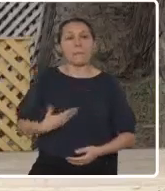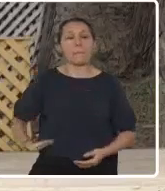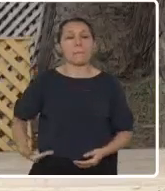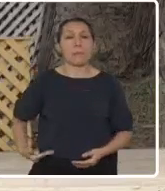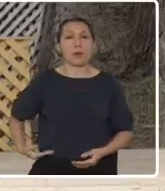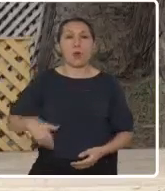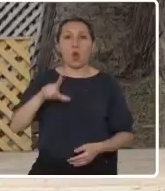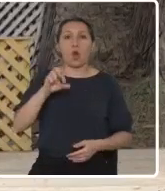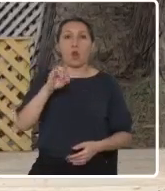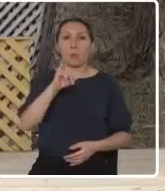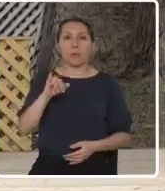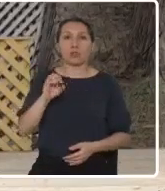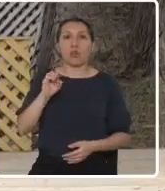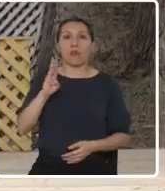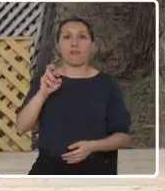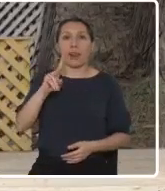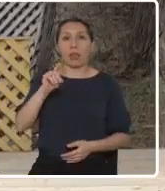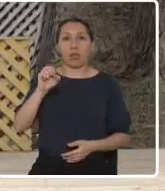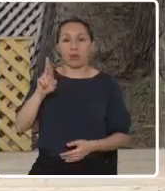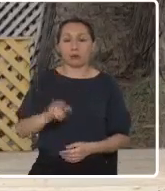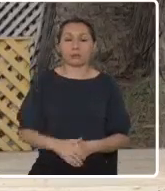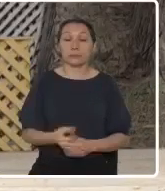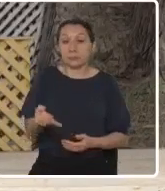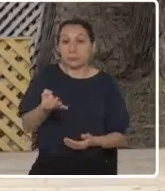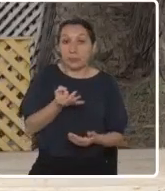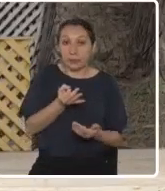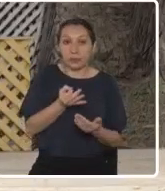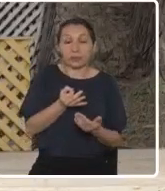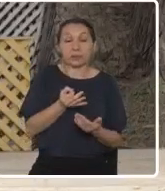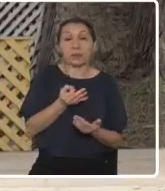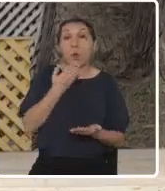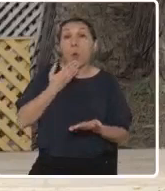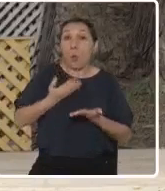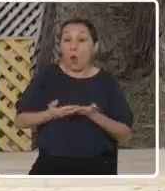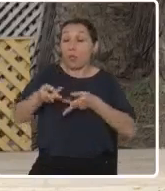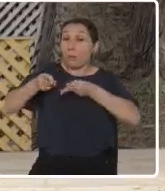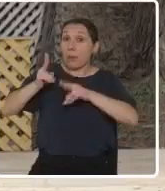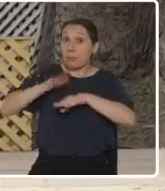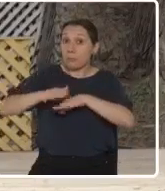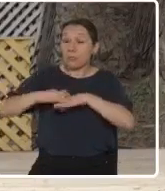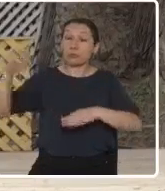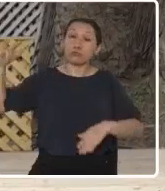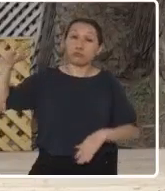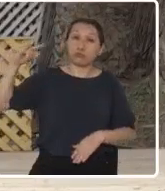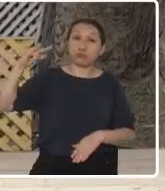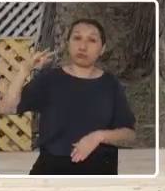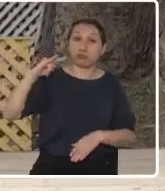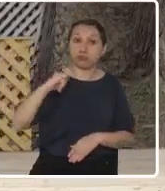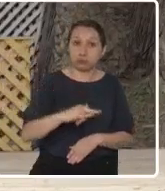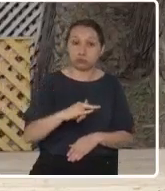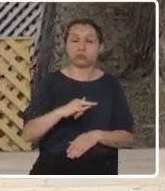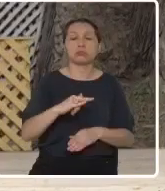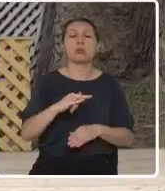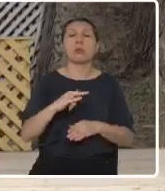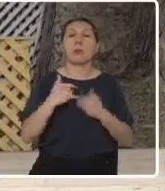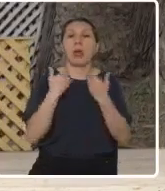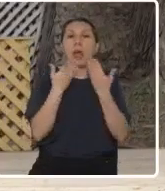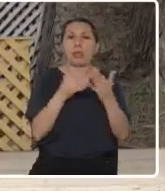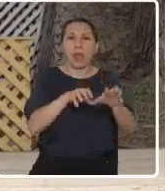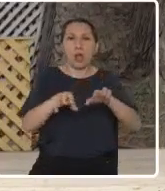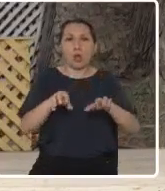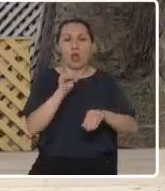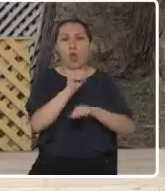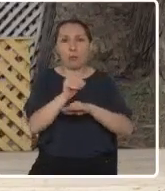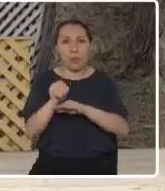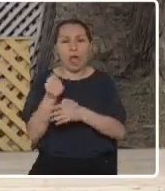Andrés Manuel López Obrador. Me dice: en cuanto tenga la autorización de sobrevuelo, vamos a salir con un avión para enviar despensas